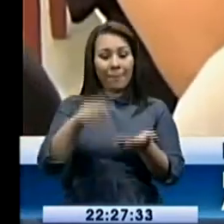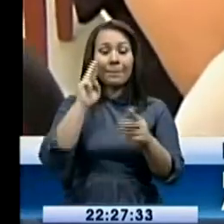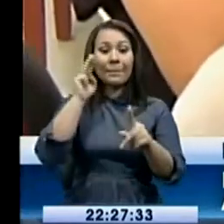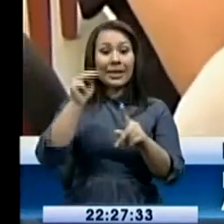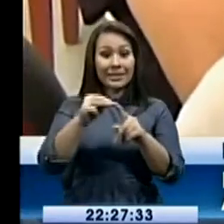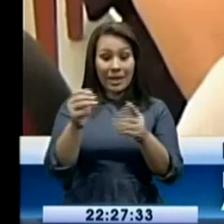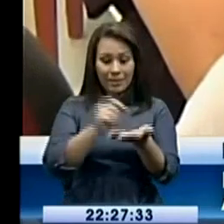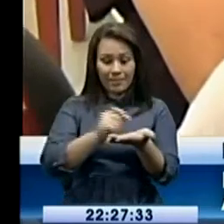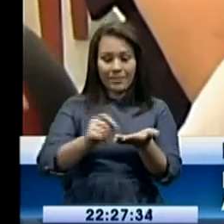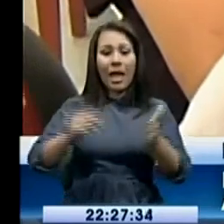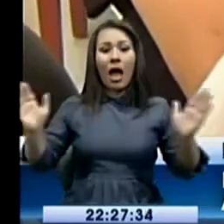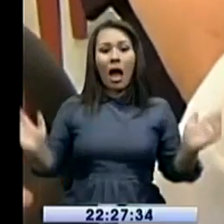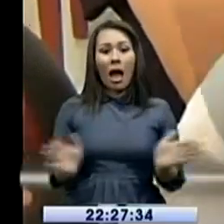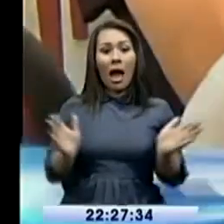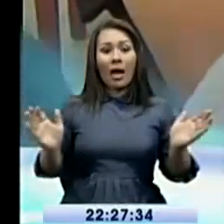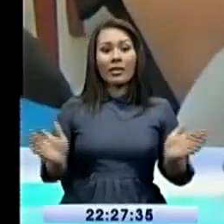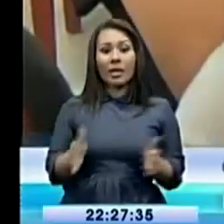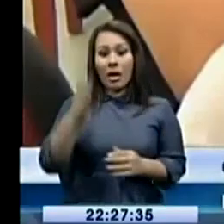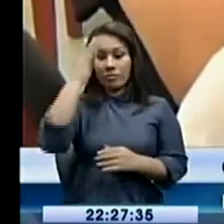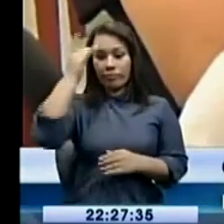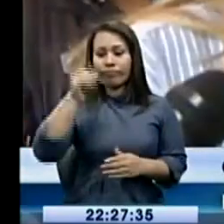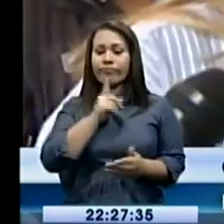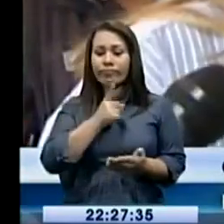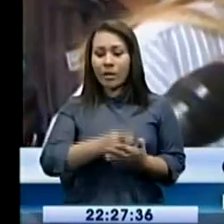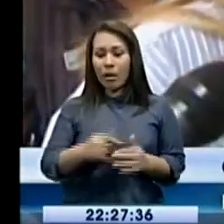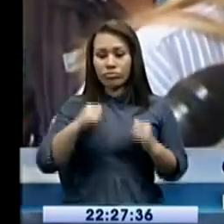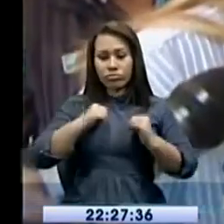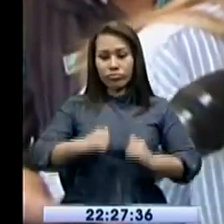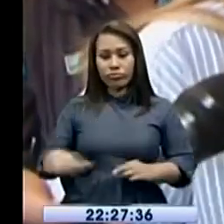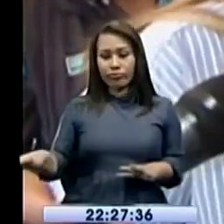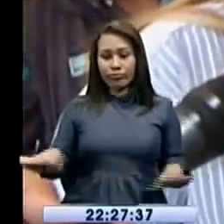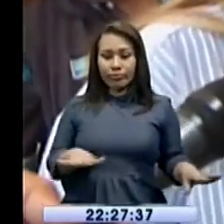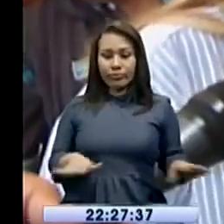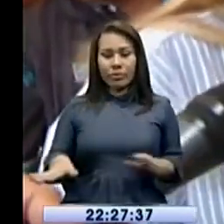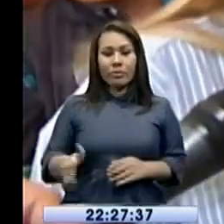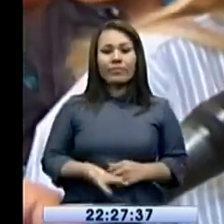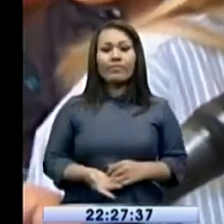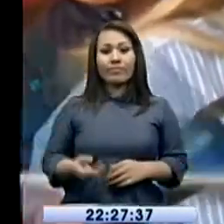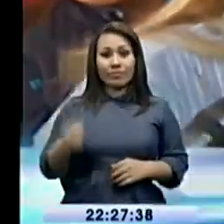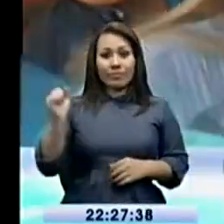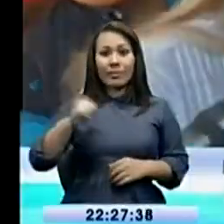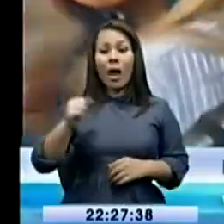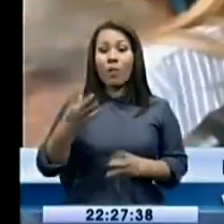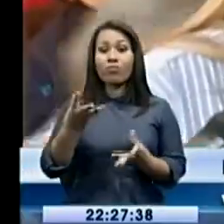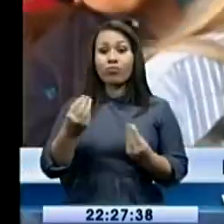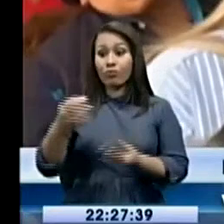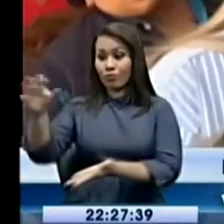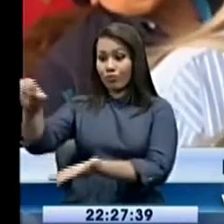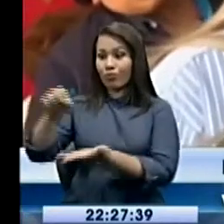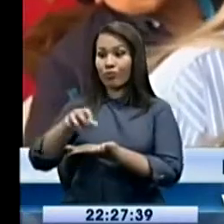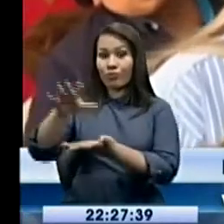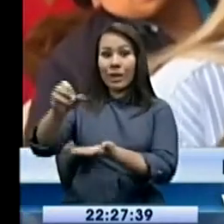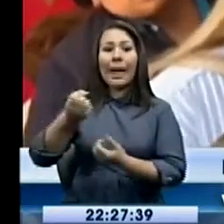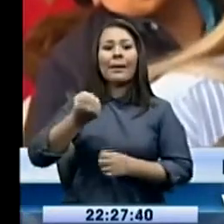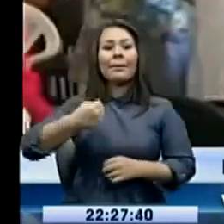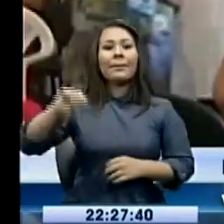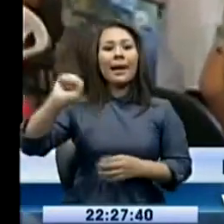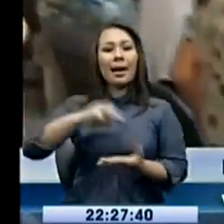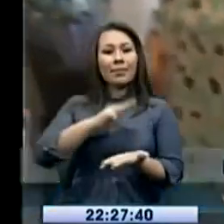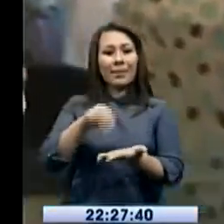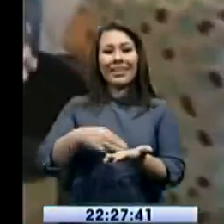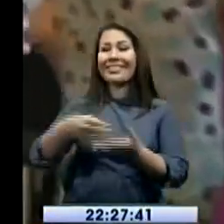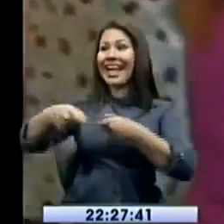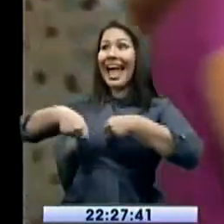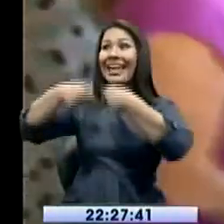porque lo que nos ha pasado es terrorífico. Han recaudado muchas donaciones y van a ir hacia Manaví.